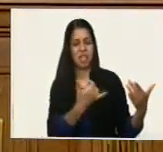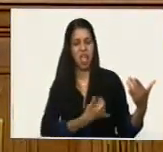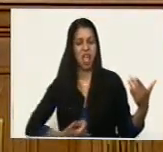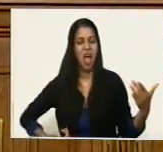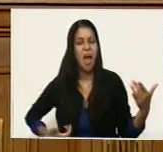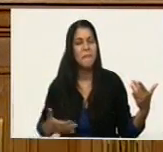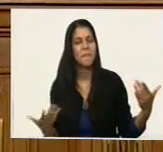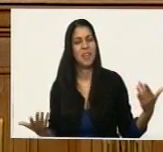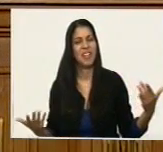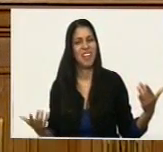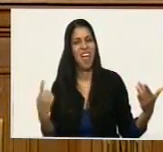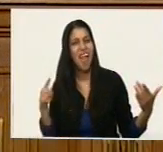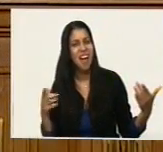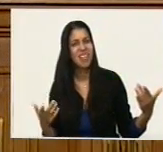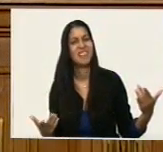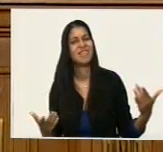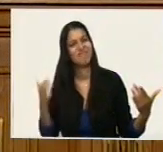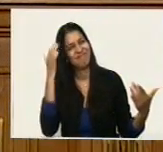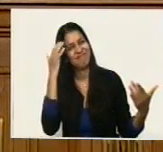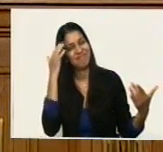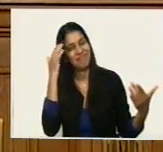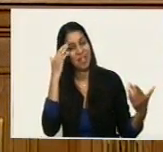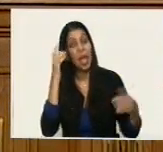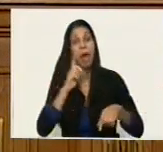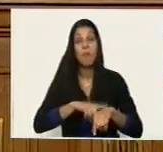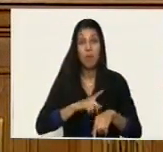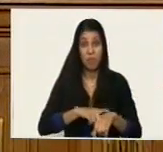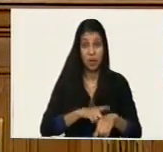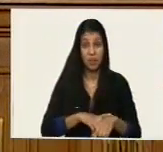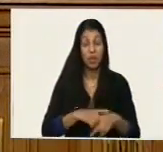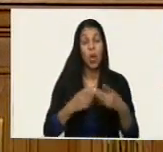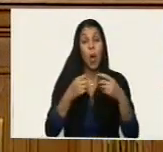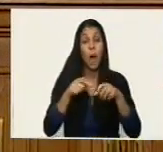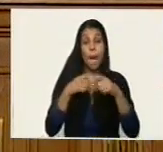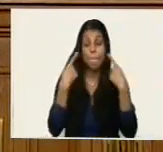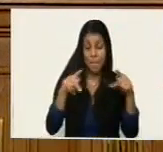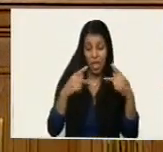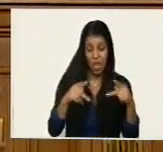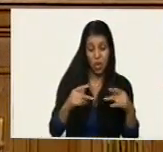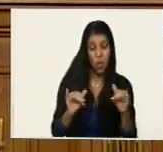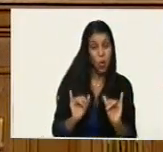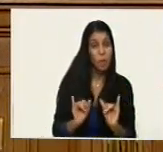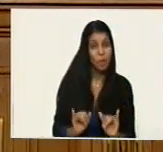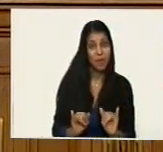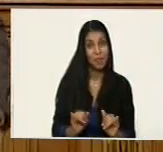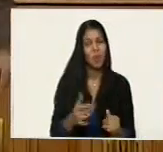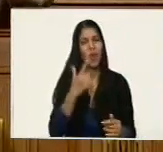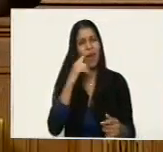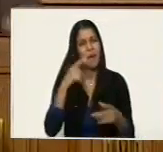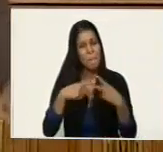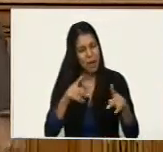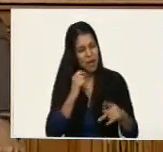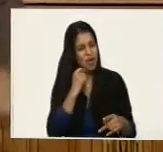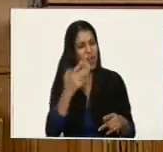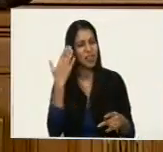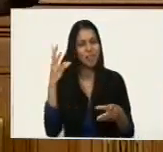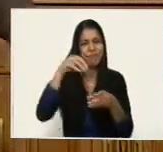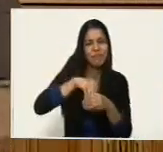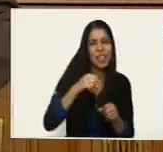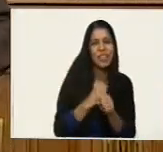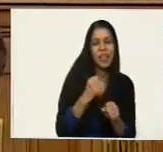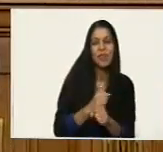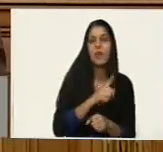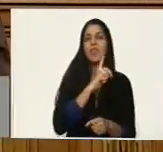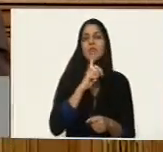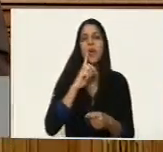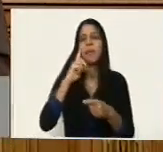hora estaban empezando a trabajar en el Correo del Orinoco, así que aguanten. Estaba allí Juan Germán Rocio, Carlos